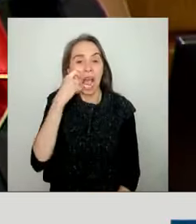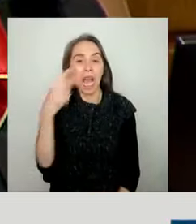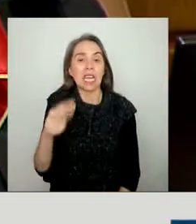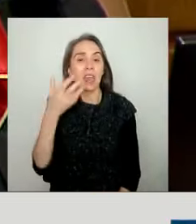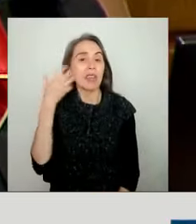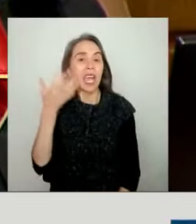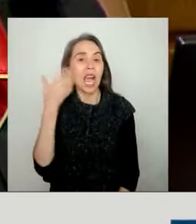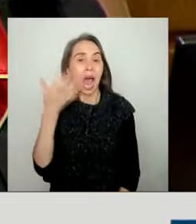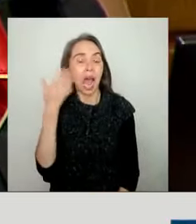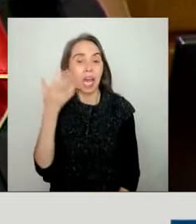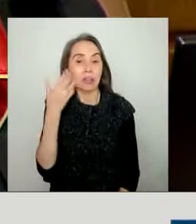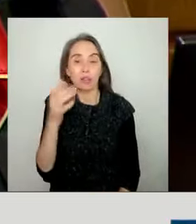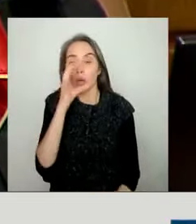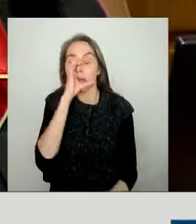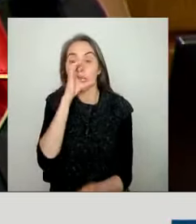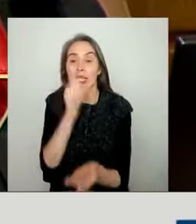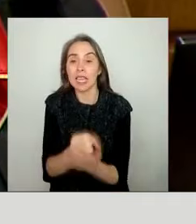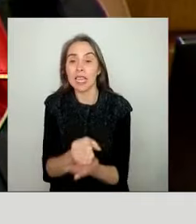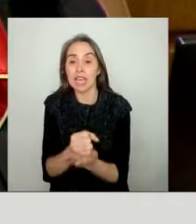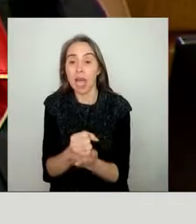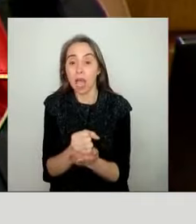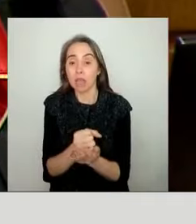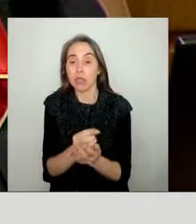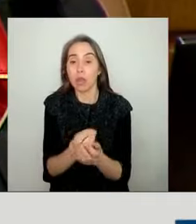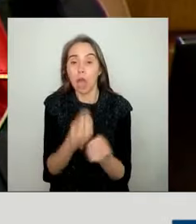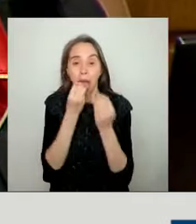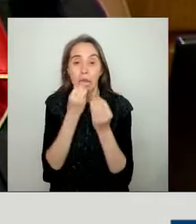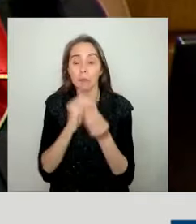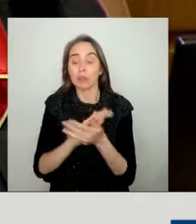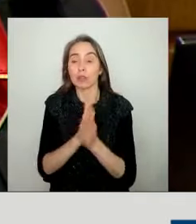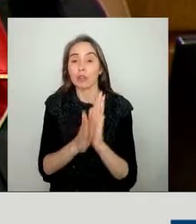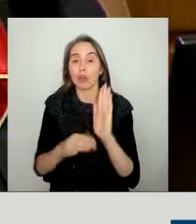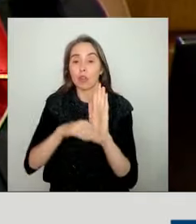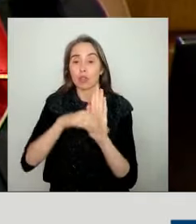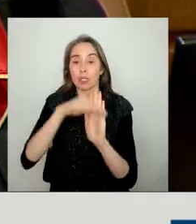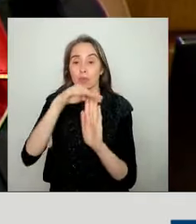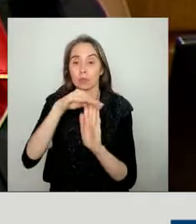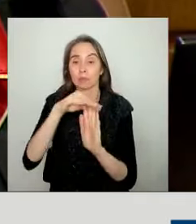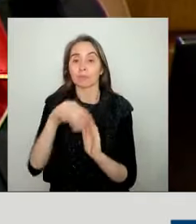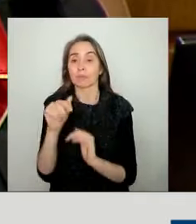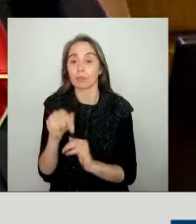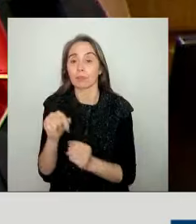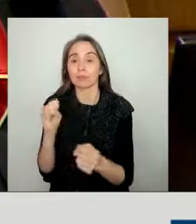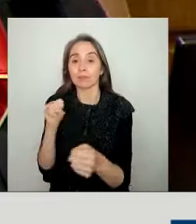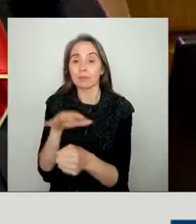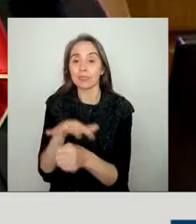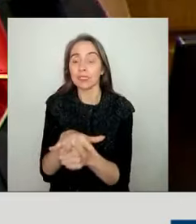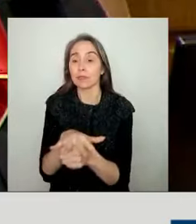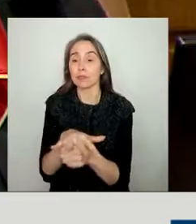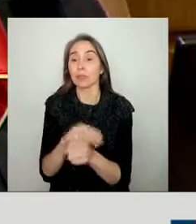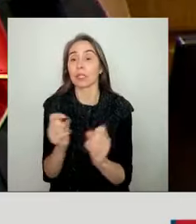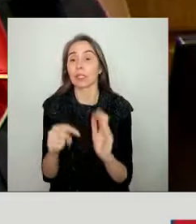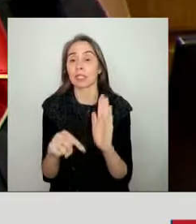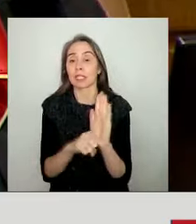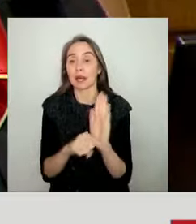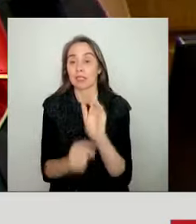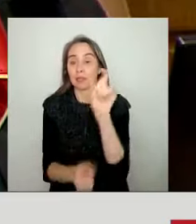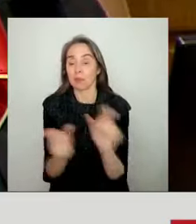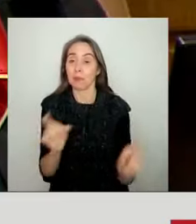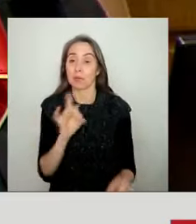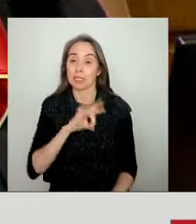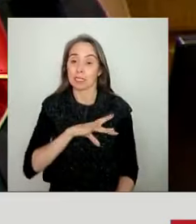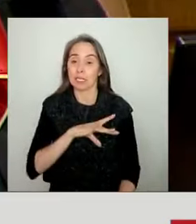en los alimentos pasa a todo nivel y esto Tiene efectos bien nocivos para eh los chilenos bien lo señalaba otro